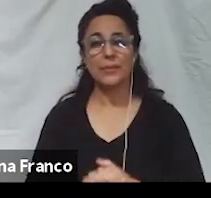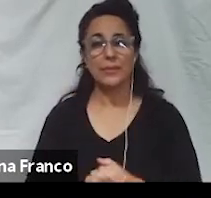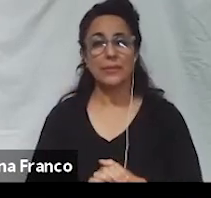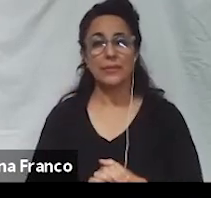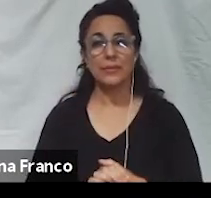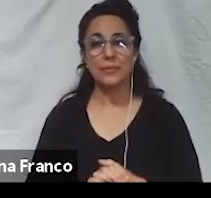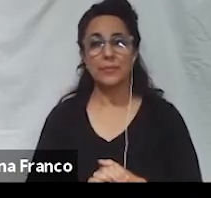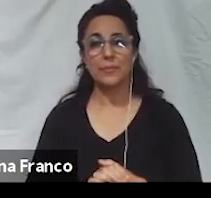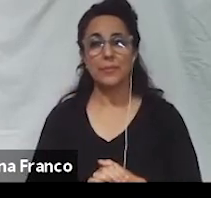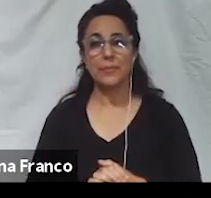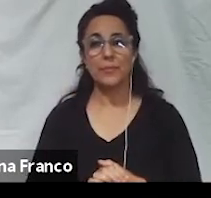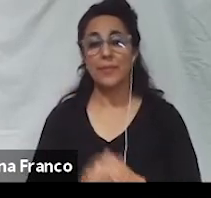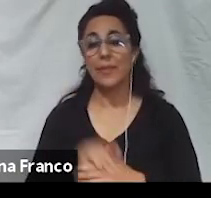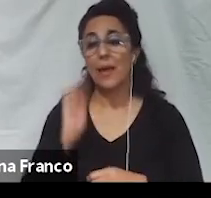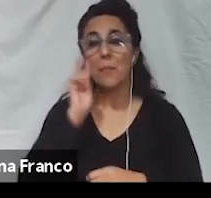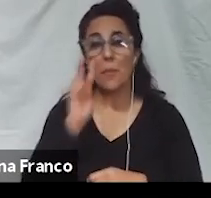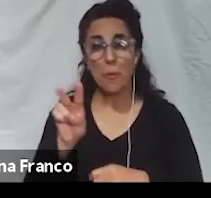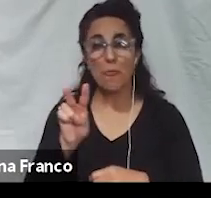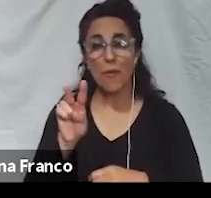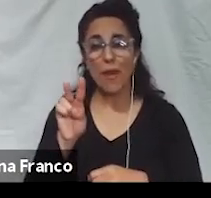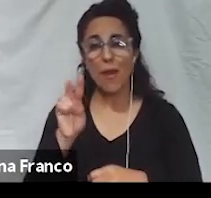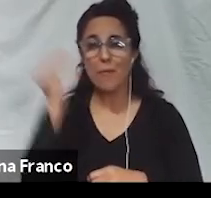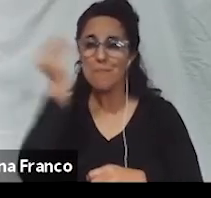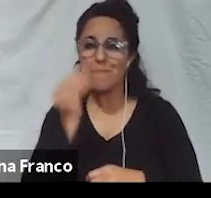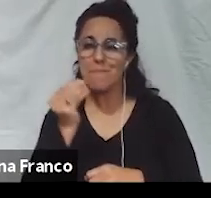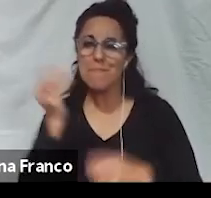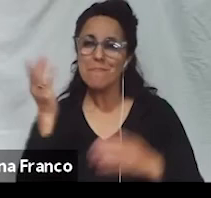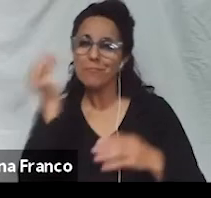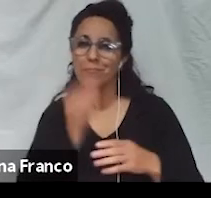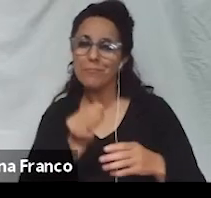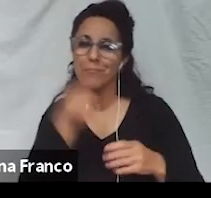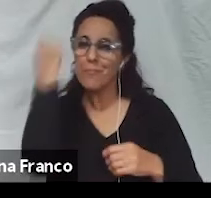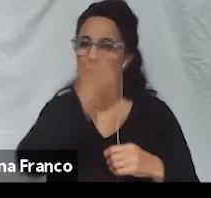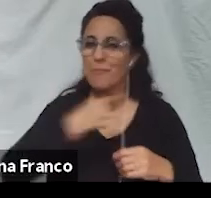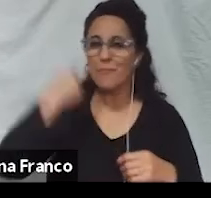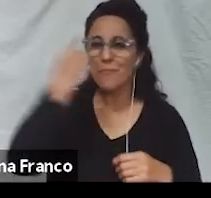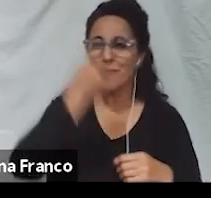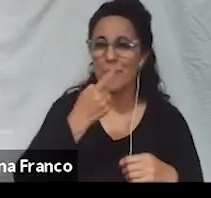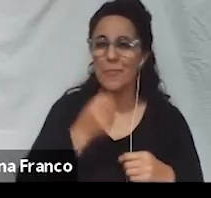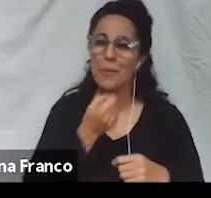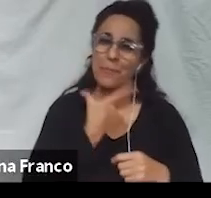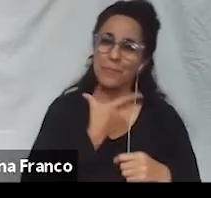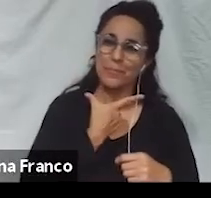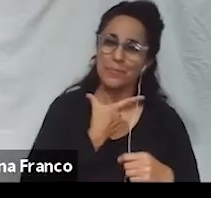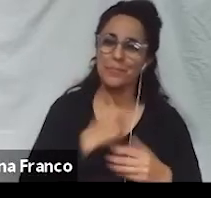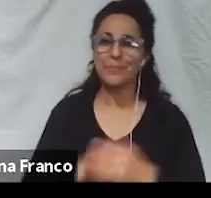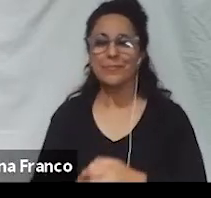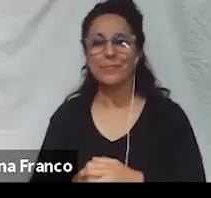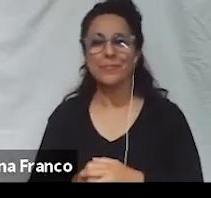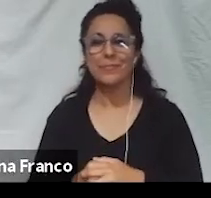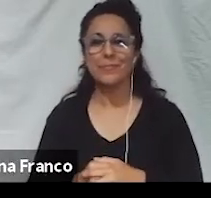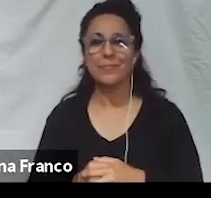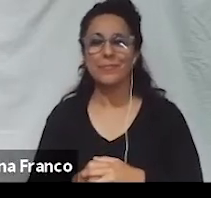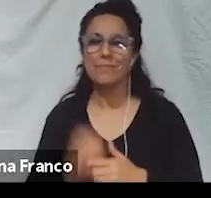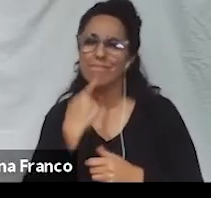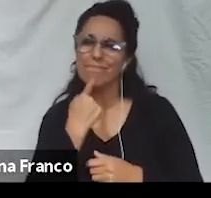Acá podemos ver nuevamente un meme. Es una persona que está como con cara de ¿qué?